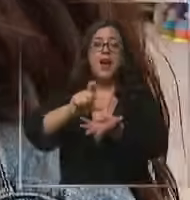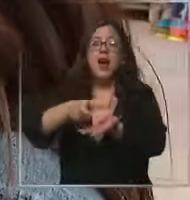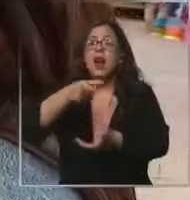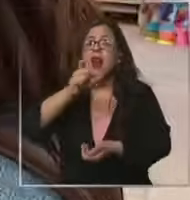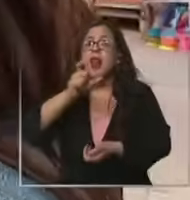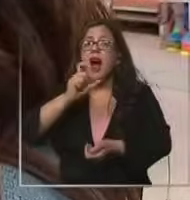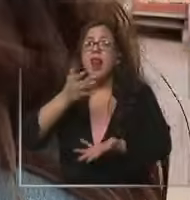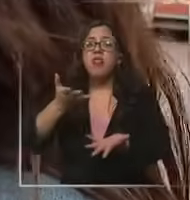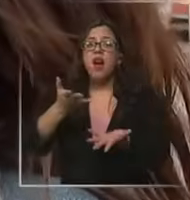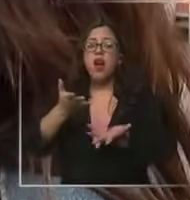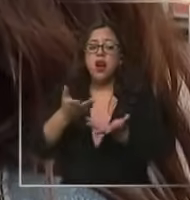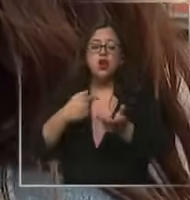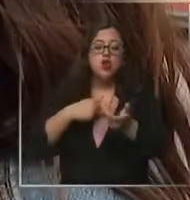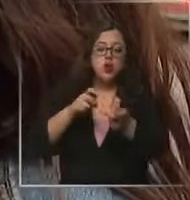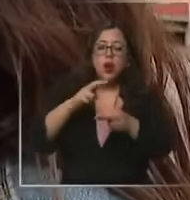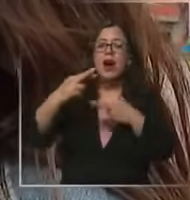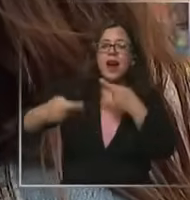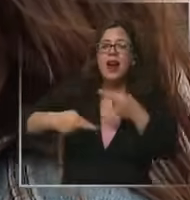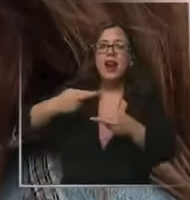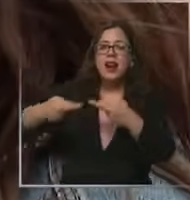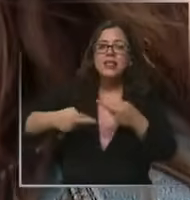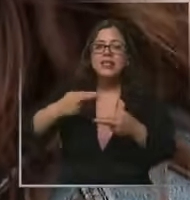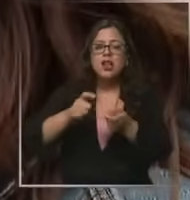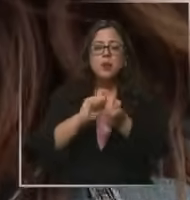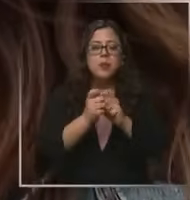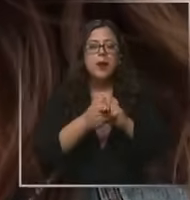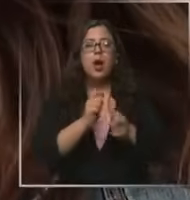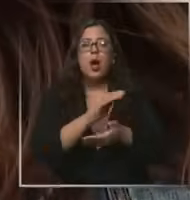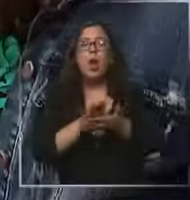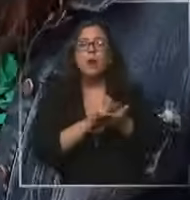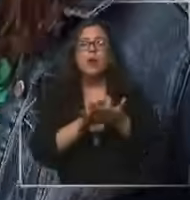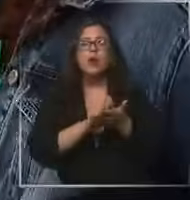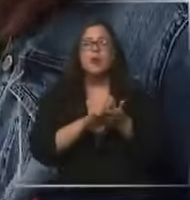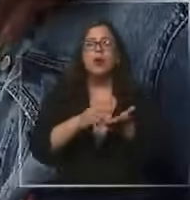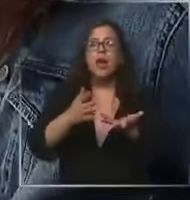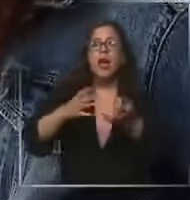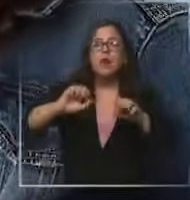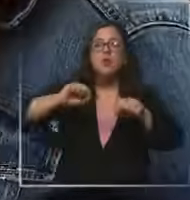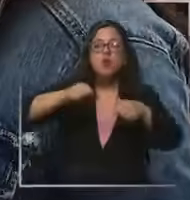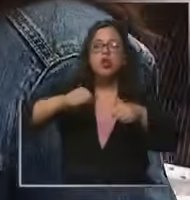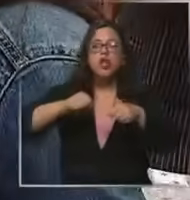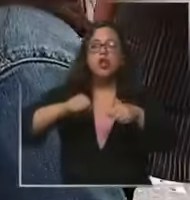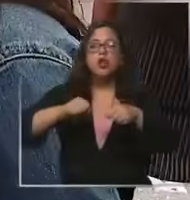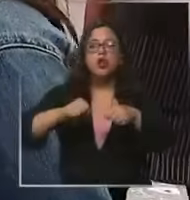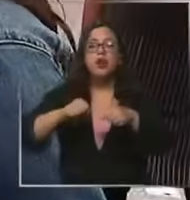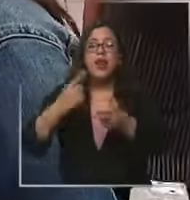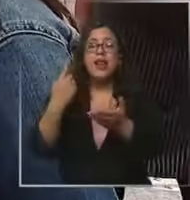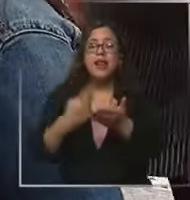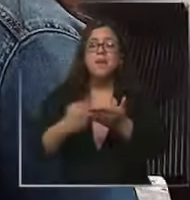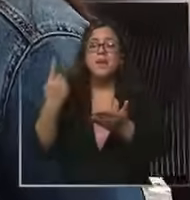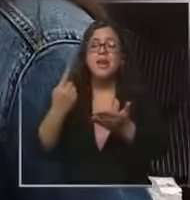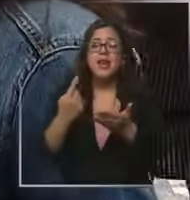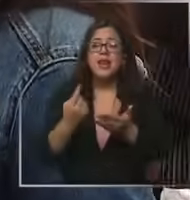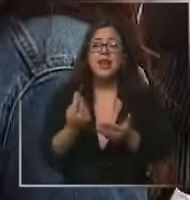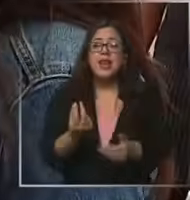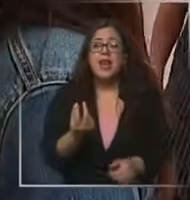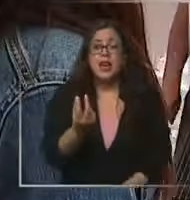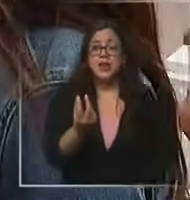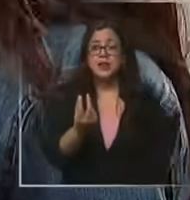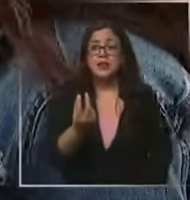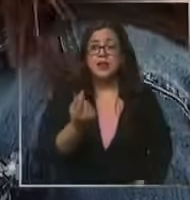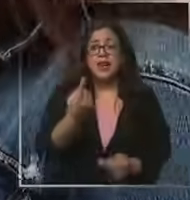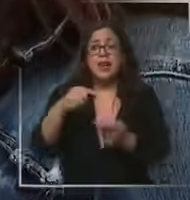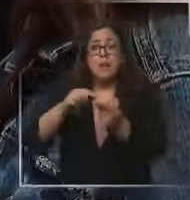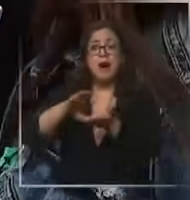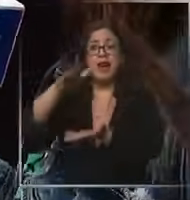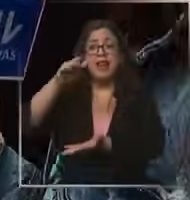transformo en figuras. Lo que es Star Wars, motos con tapita. Estas las tengo a 1.000, las de tapita. ¿Ya? Y estas a 2.000.